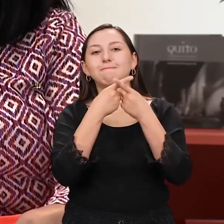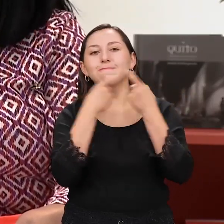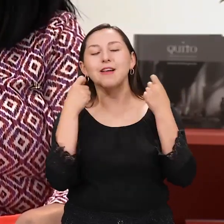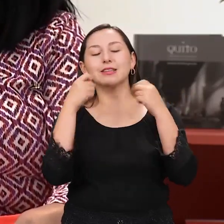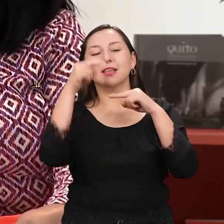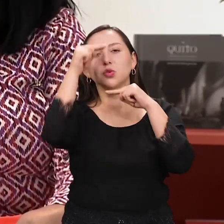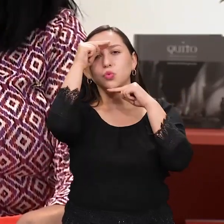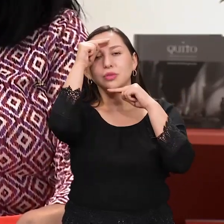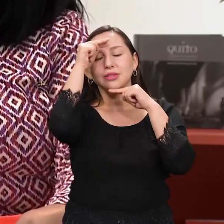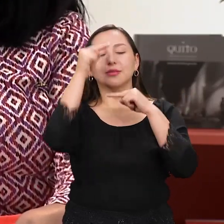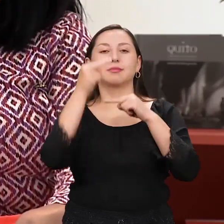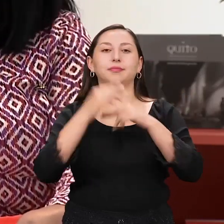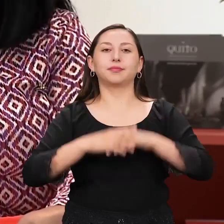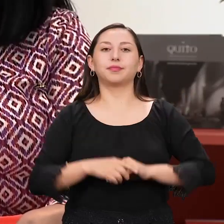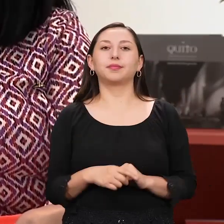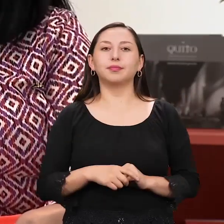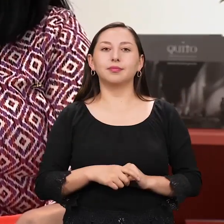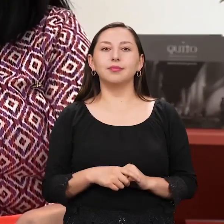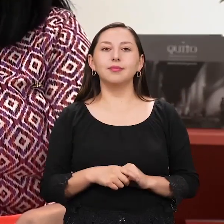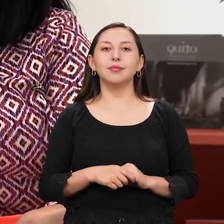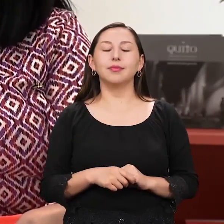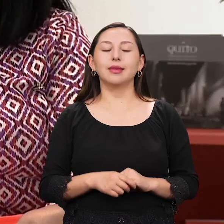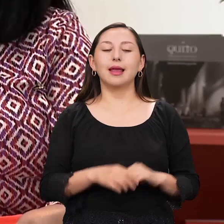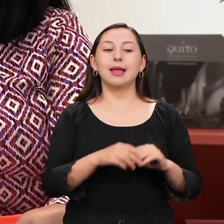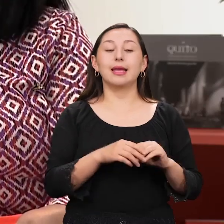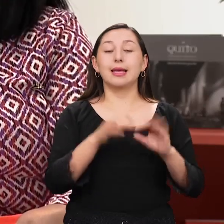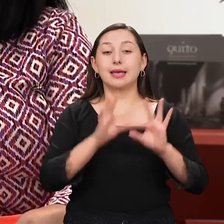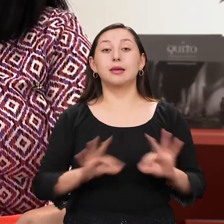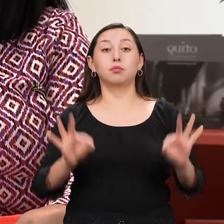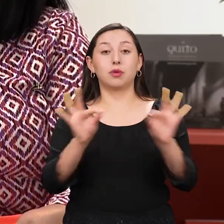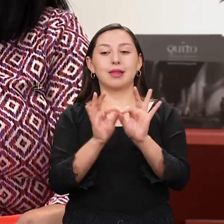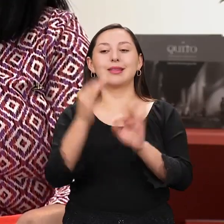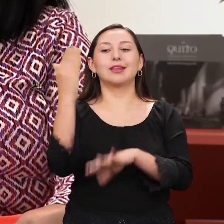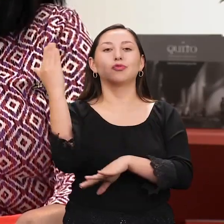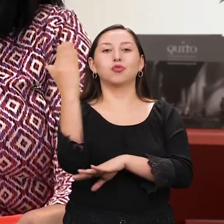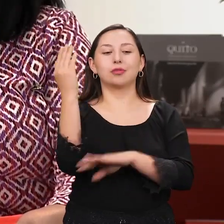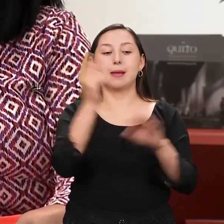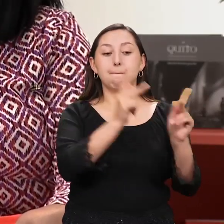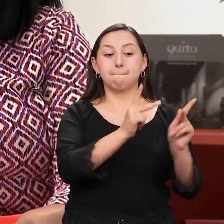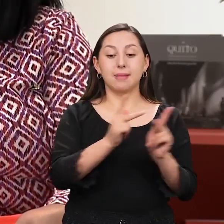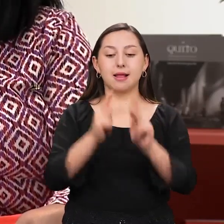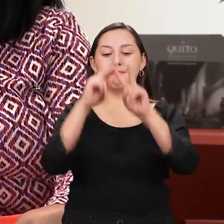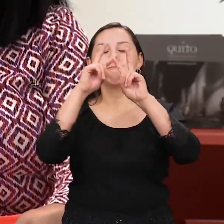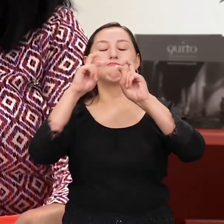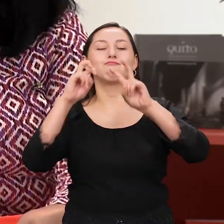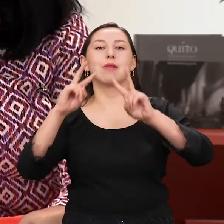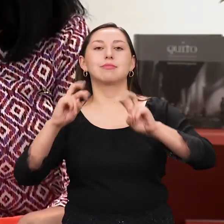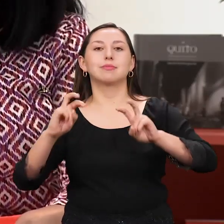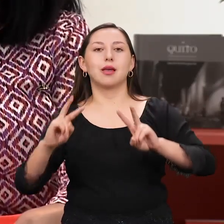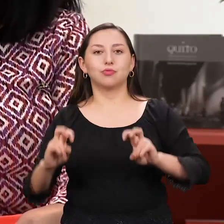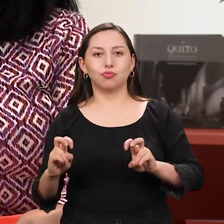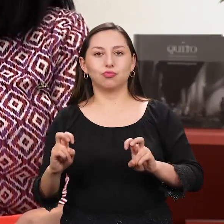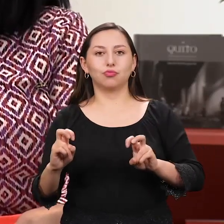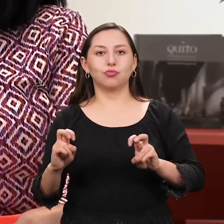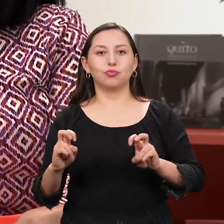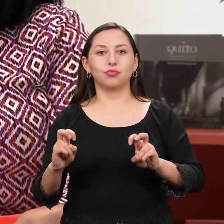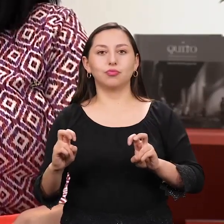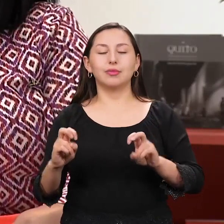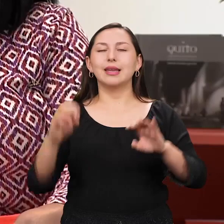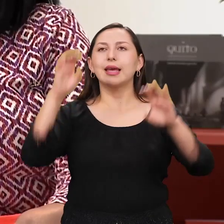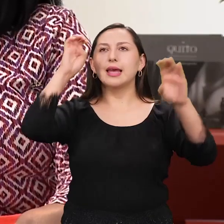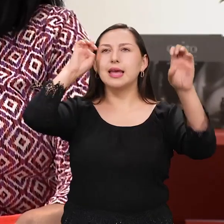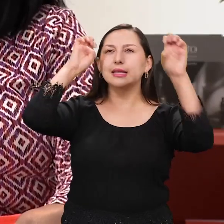acontecimiento, donde tú planificas qué es lo que vas a decir sobre tu tema de investigación. Y luego, por supuesto, vienen